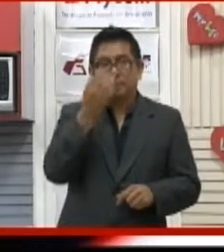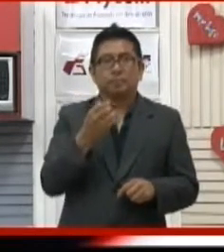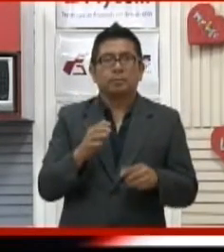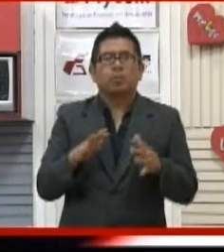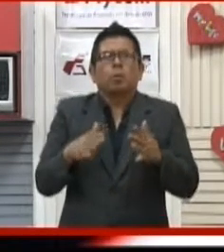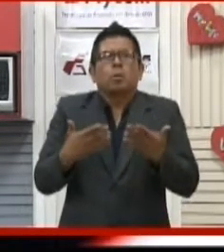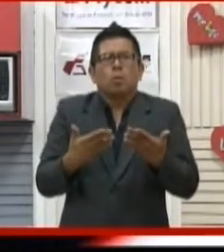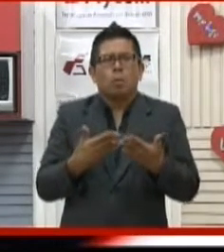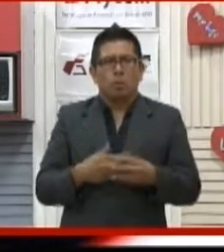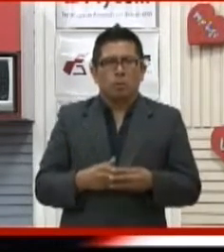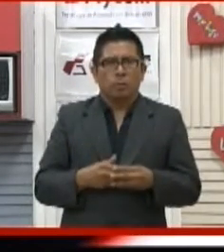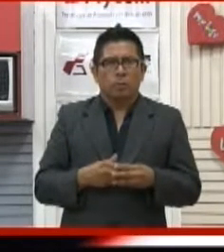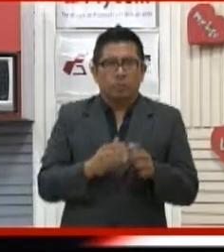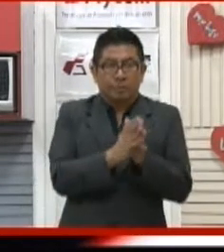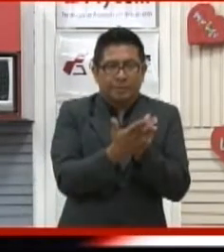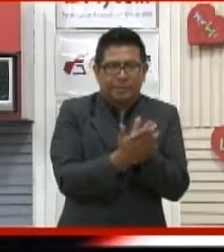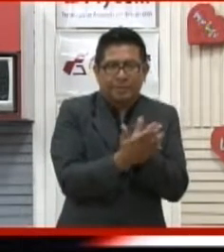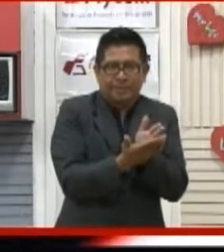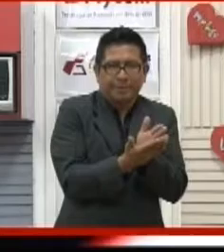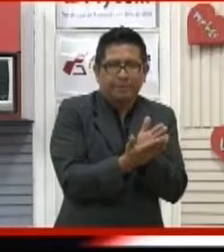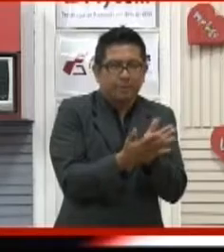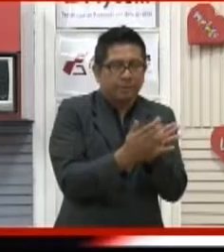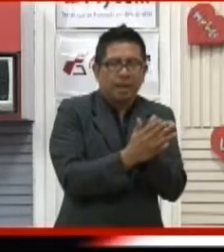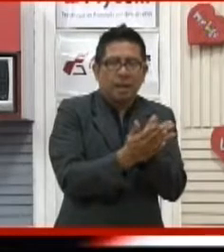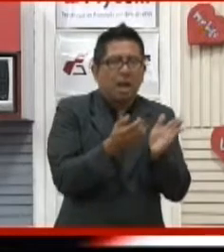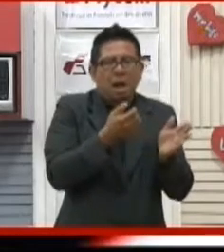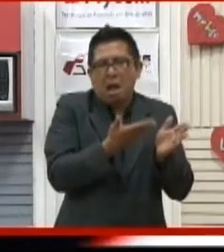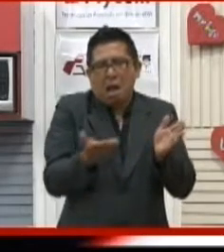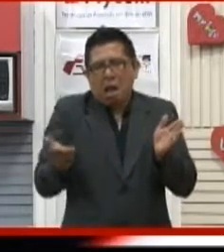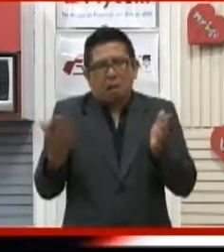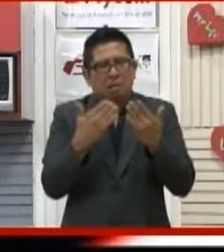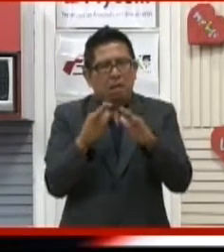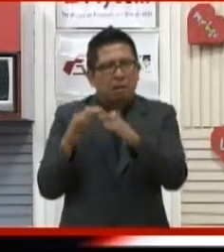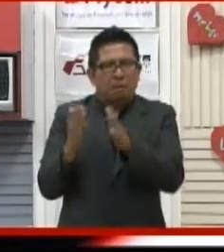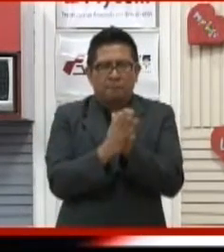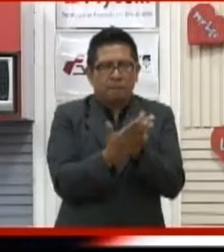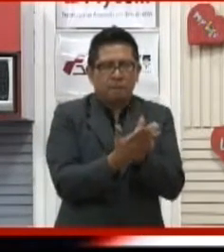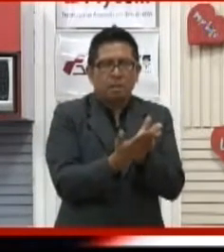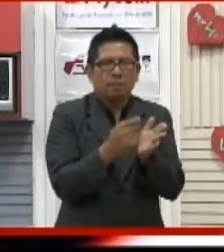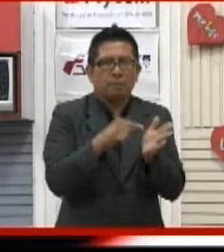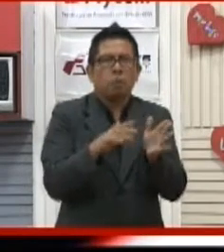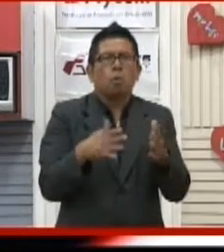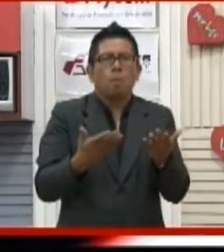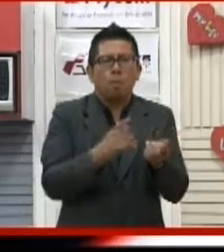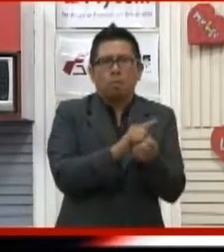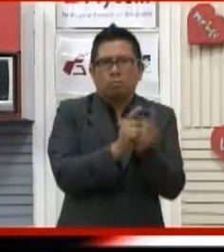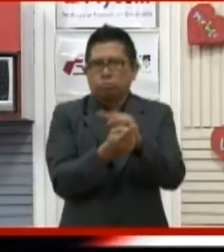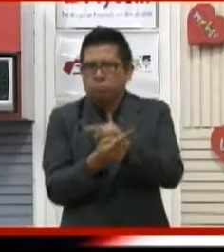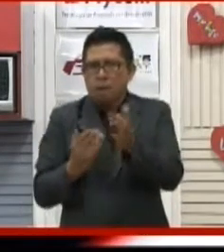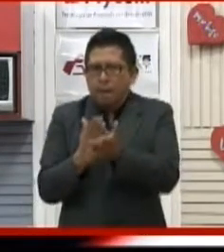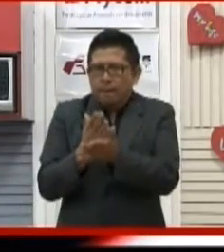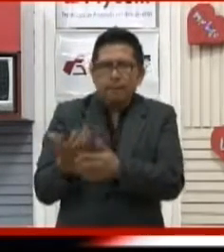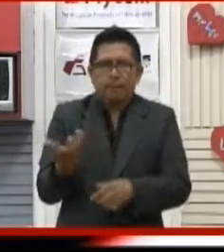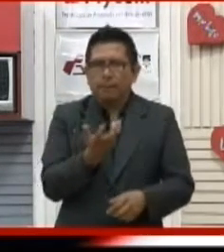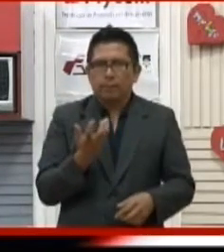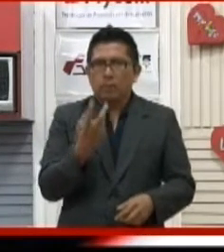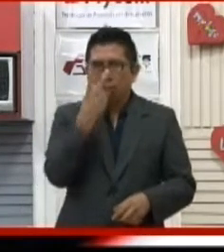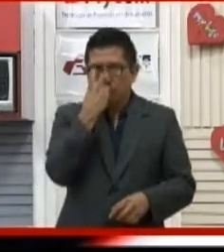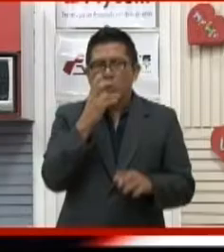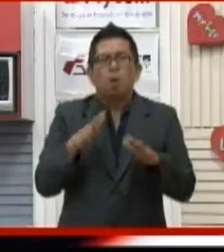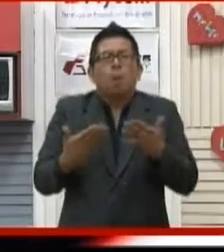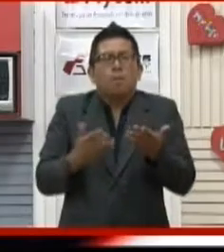cómo es estas obras literarias o cómo estos libros tienen que estar accesibles a las personas